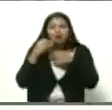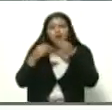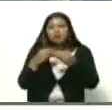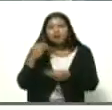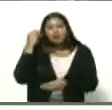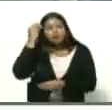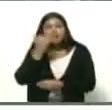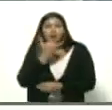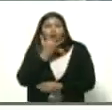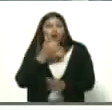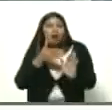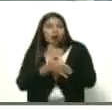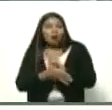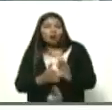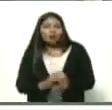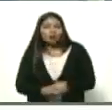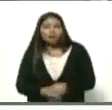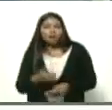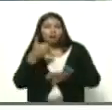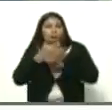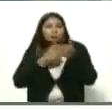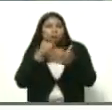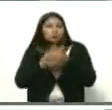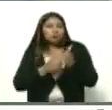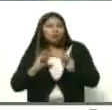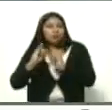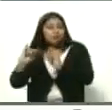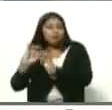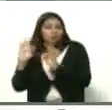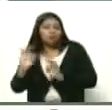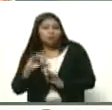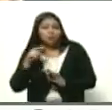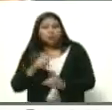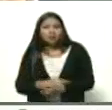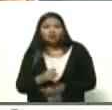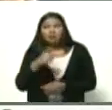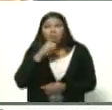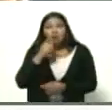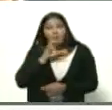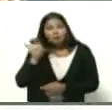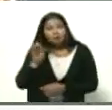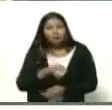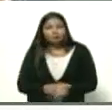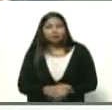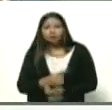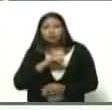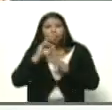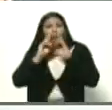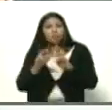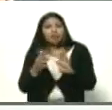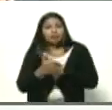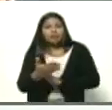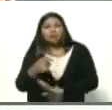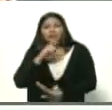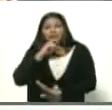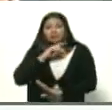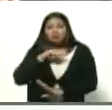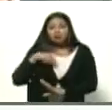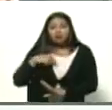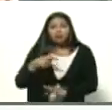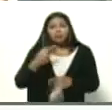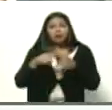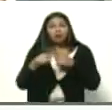errores para persistir en el intento. Y eso es muy malo para el país, nos ha resultado muy costoso. Sin